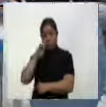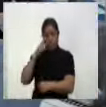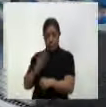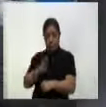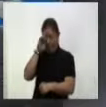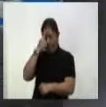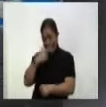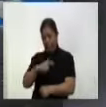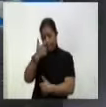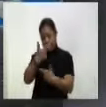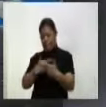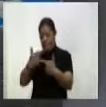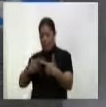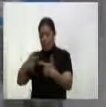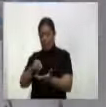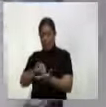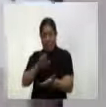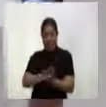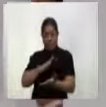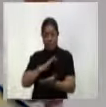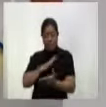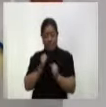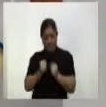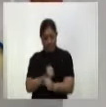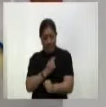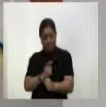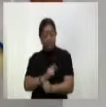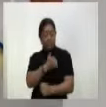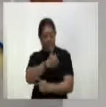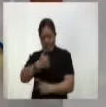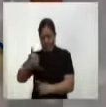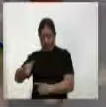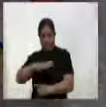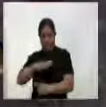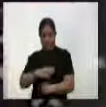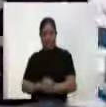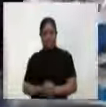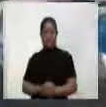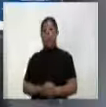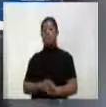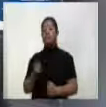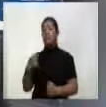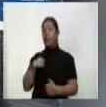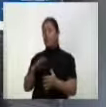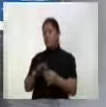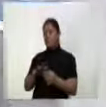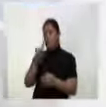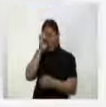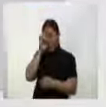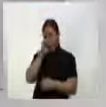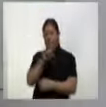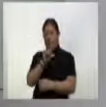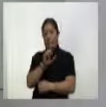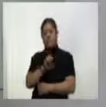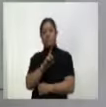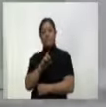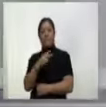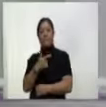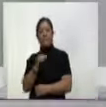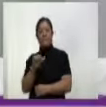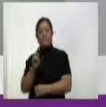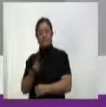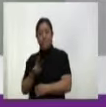electorales, las medidas de seguridad que debe contar cada boleta. Así lo explicó el consejero Edgar Aldave Aguilar. Se dividen en